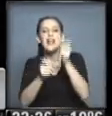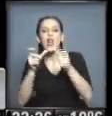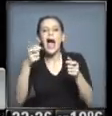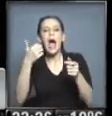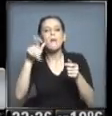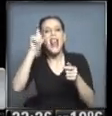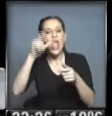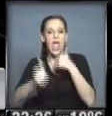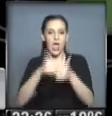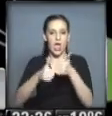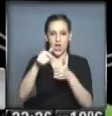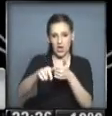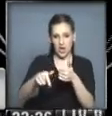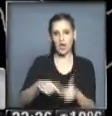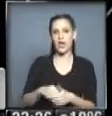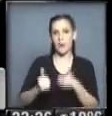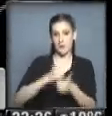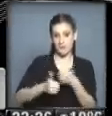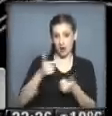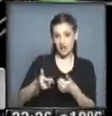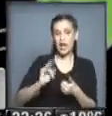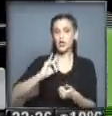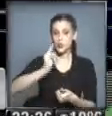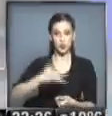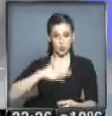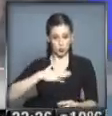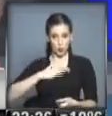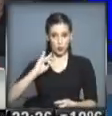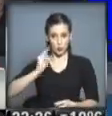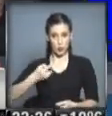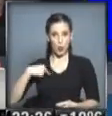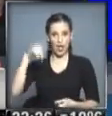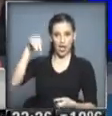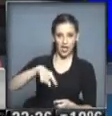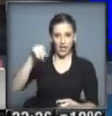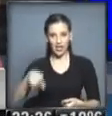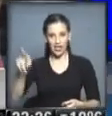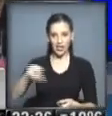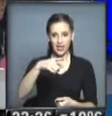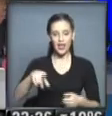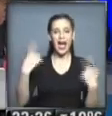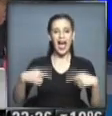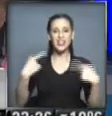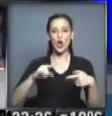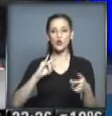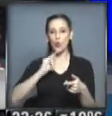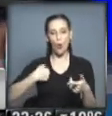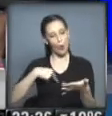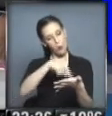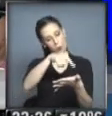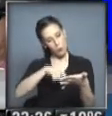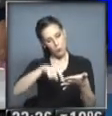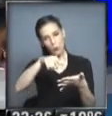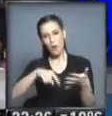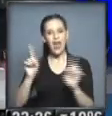para iPads, que permite que uno mismo reversione alguna de las canciones de Philip Glass. ¿Sí? Ya